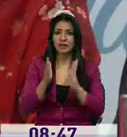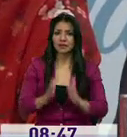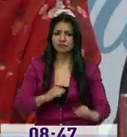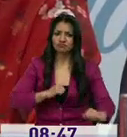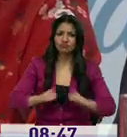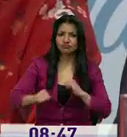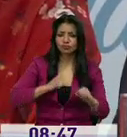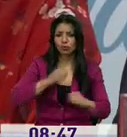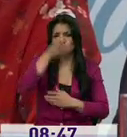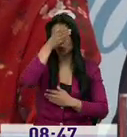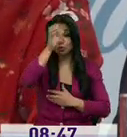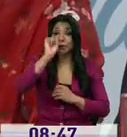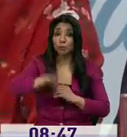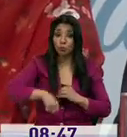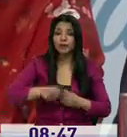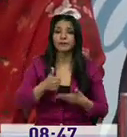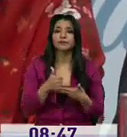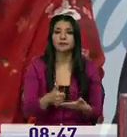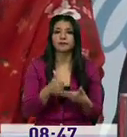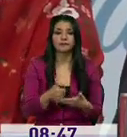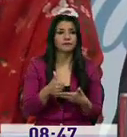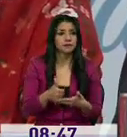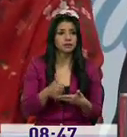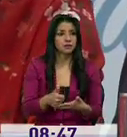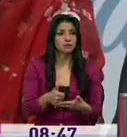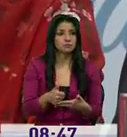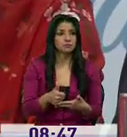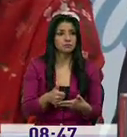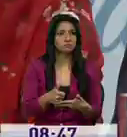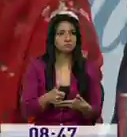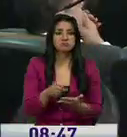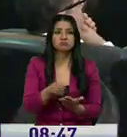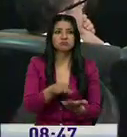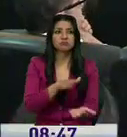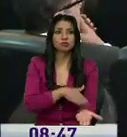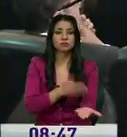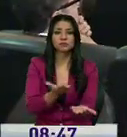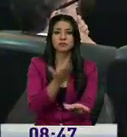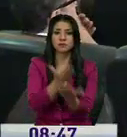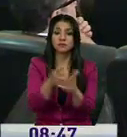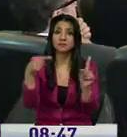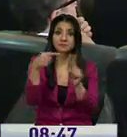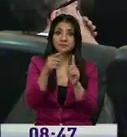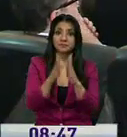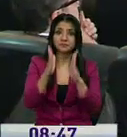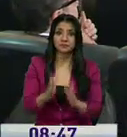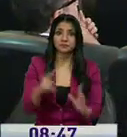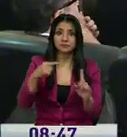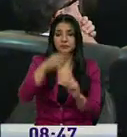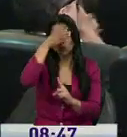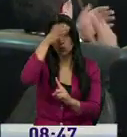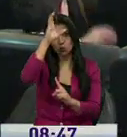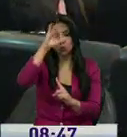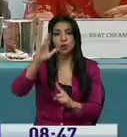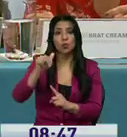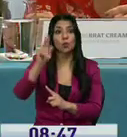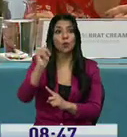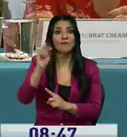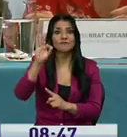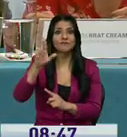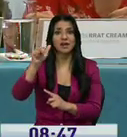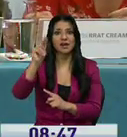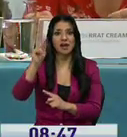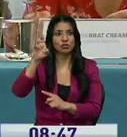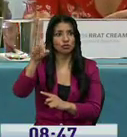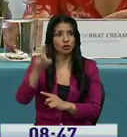gestores culturales que puedan beneficiarse de este proyecto. Así lo aseguró el ministro de Cultura, Juan Fernando Velasco, al hacer